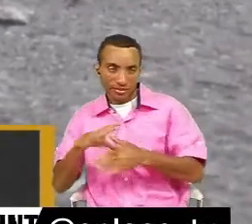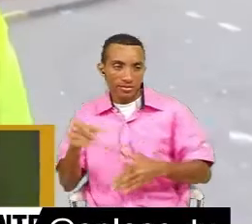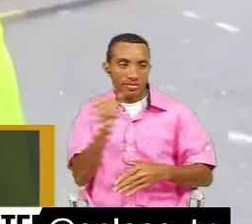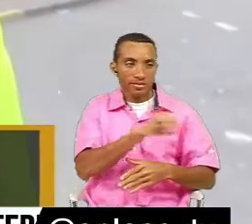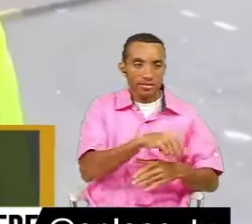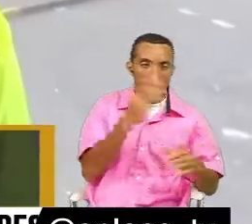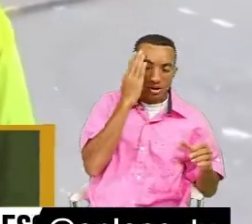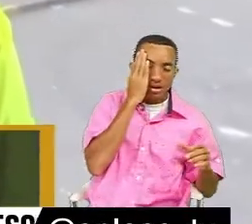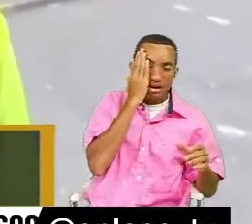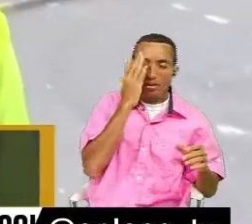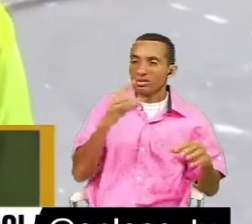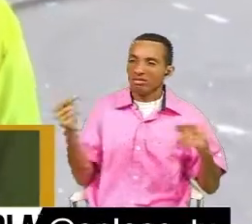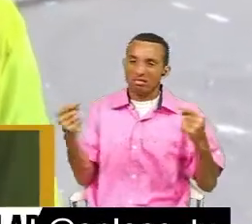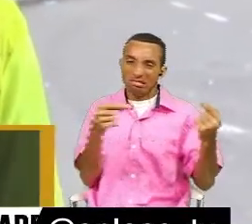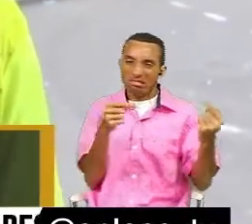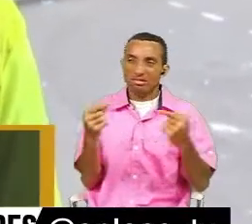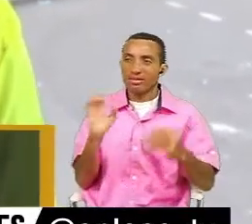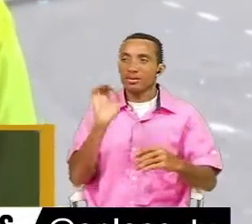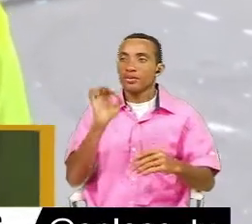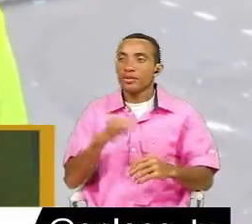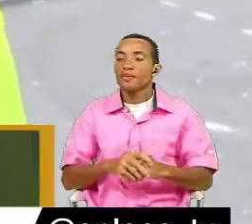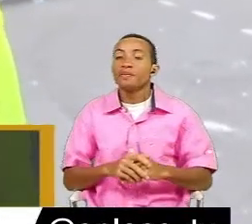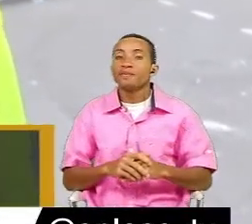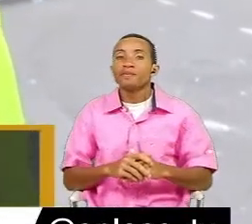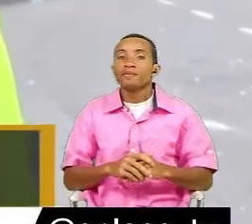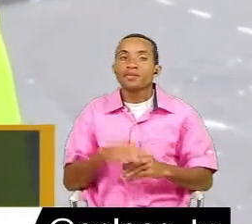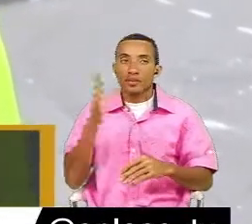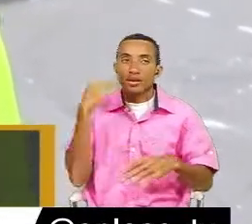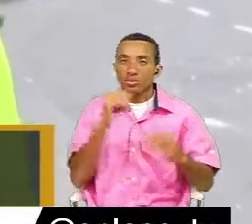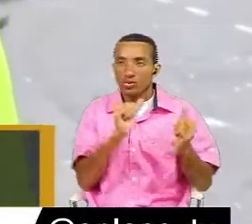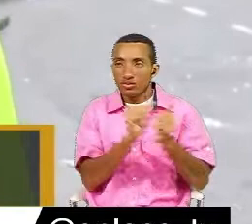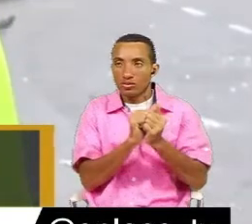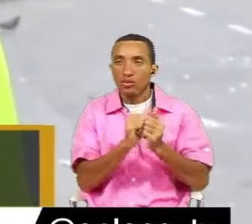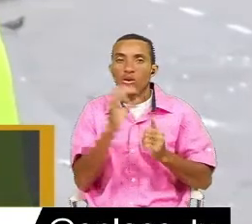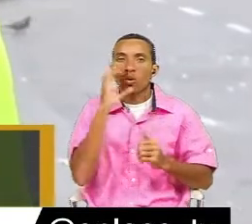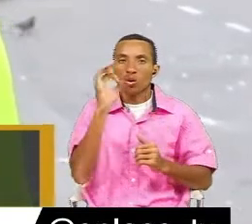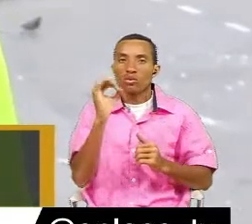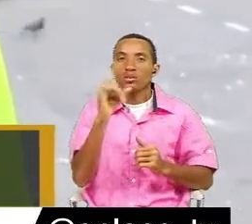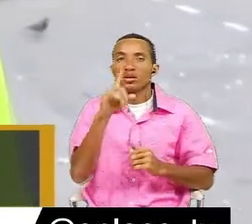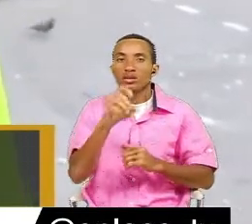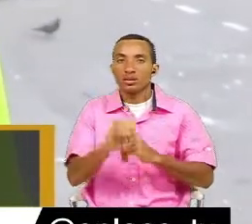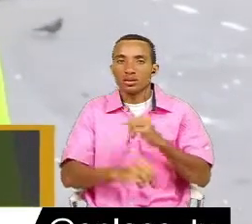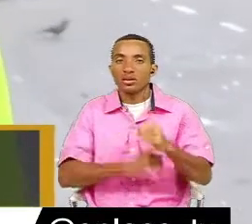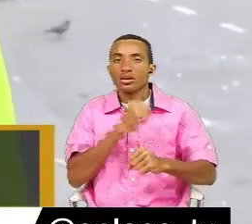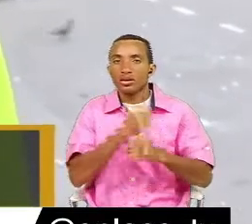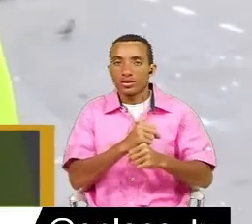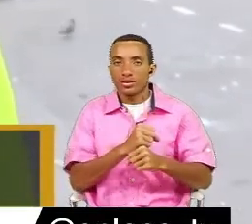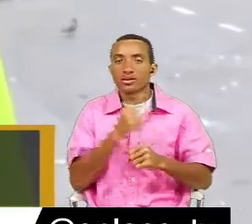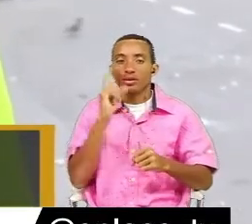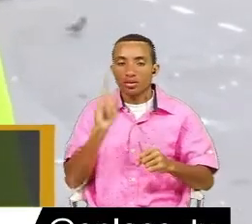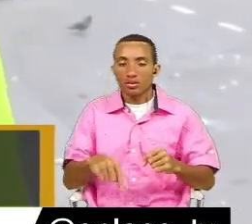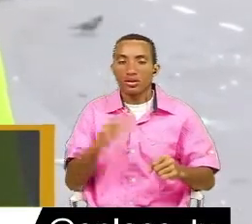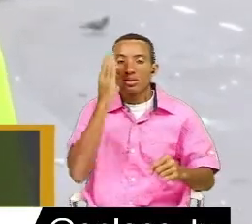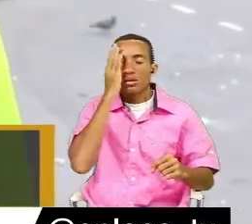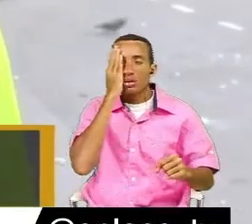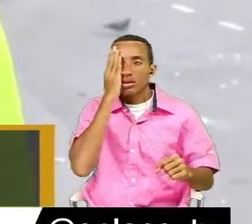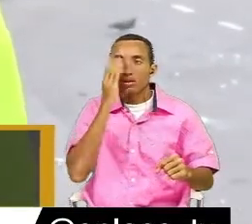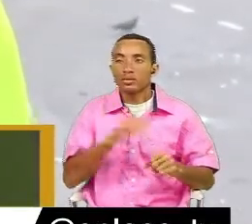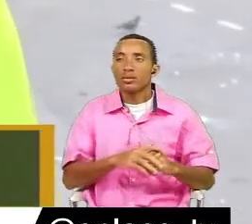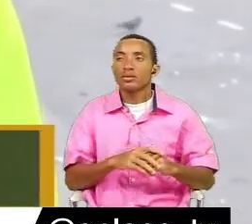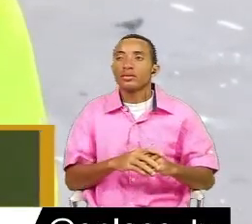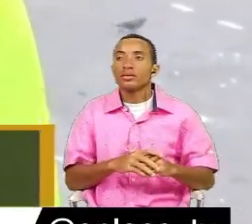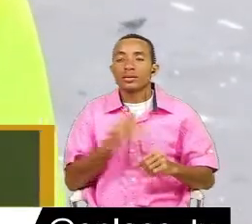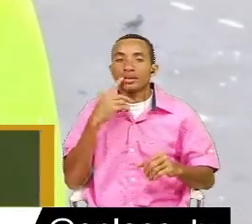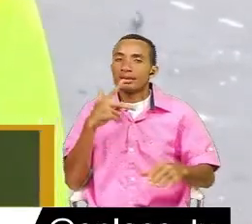este parque. La vez pasada a un compañero, un señor que tiene como 60 años, don Alirio, él también transporta con nosotros, se la